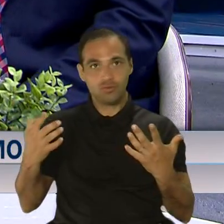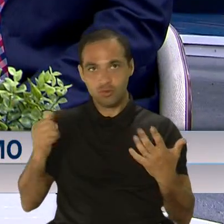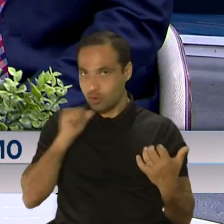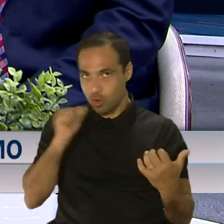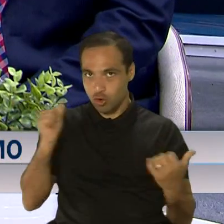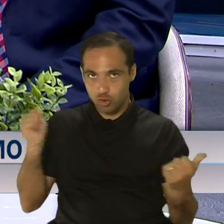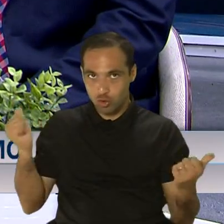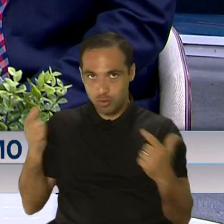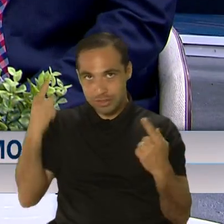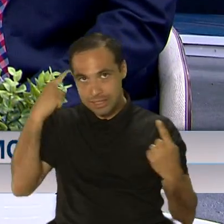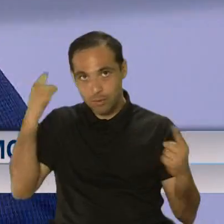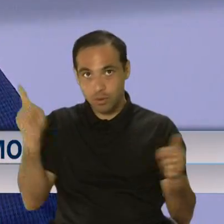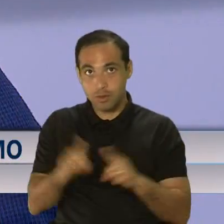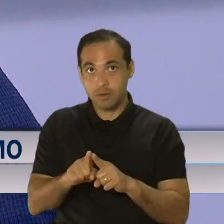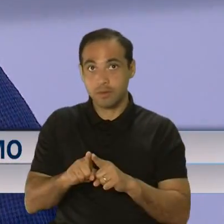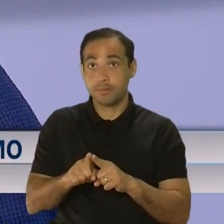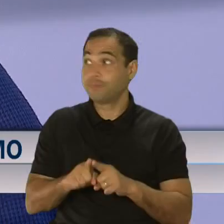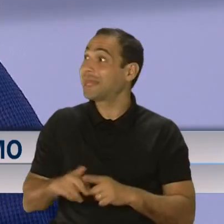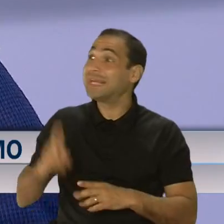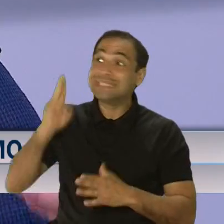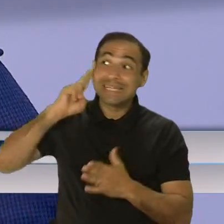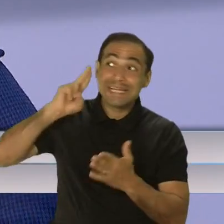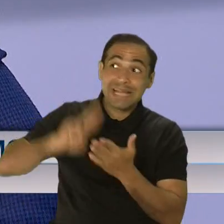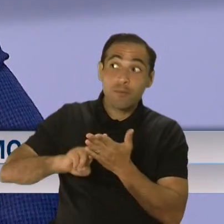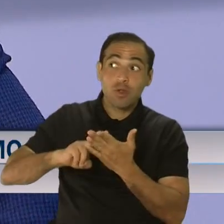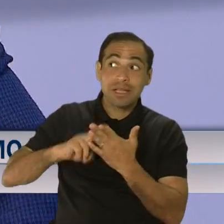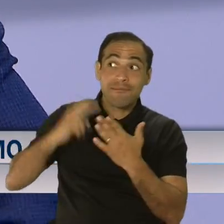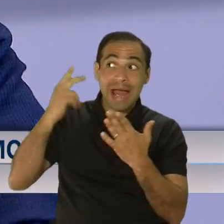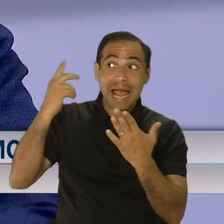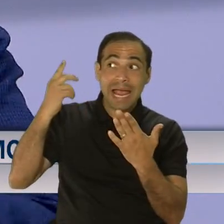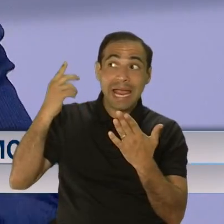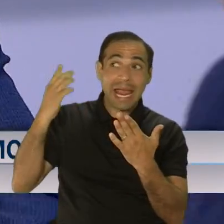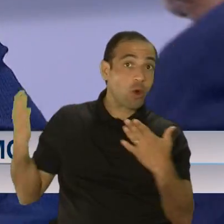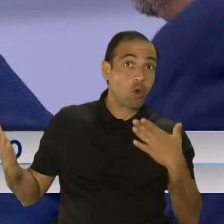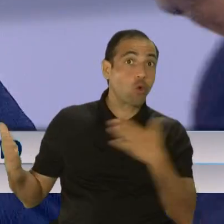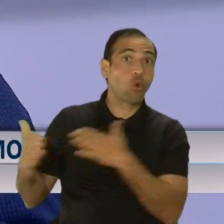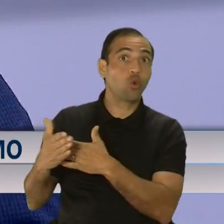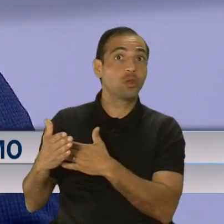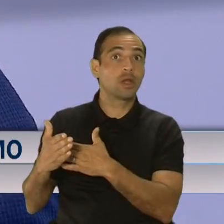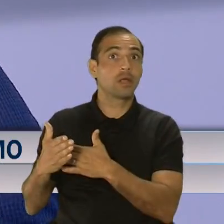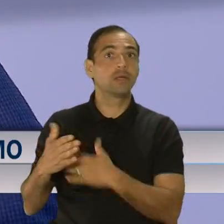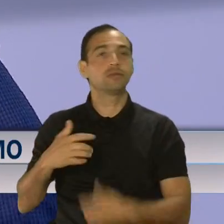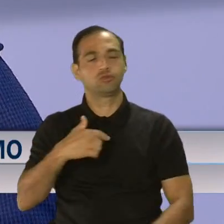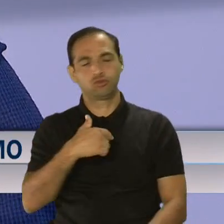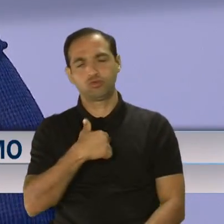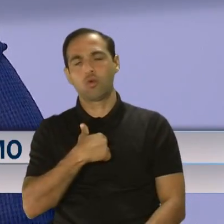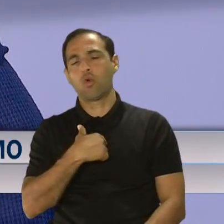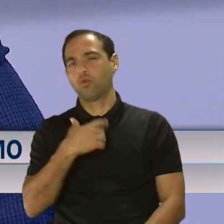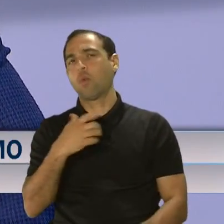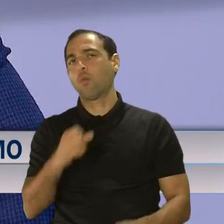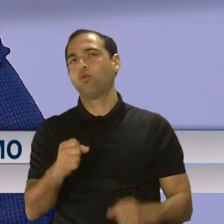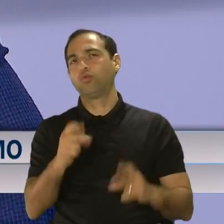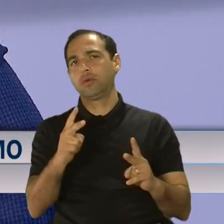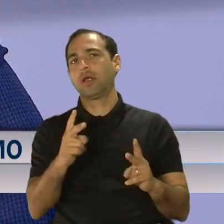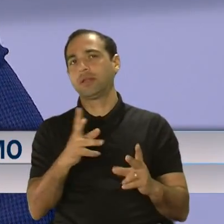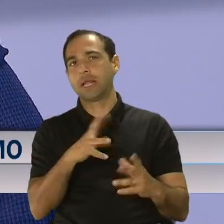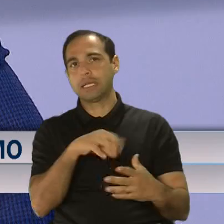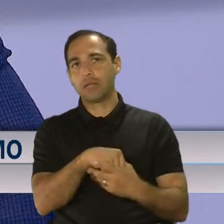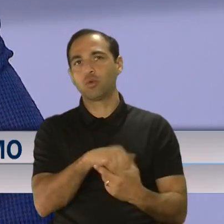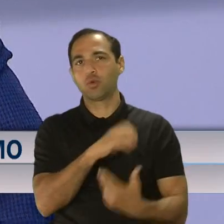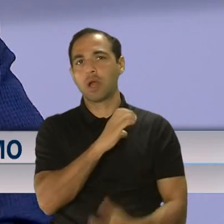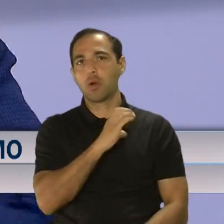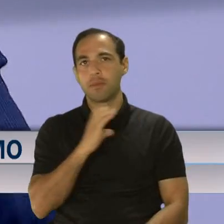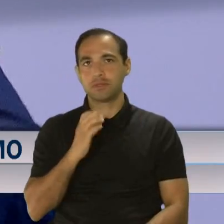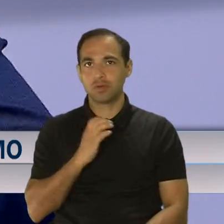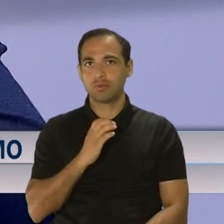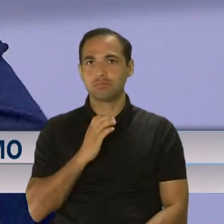no? El secretario está en contra. Okay. Fue la comisión. Y con la comisión, y yo tuve la oportunidad de estar en una comisión parecida hace unos cuantos años atrás, así